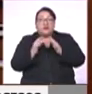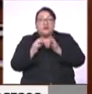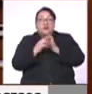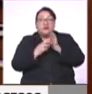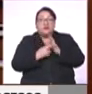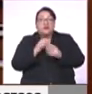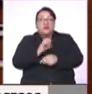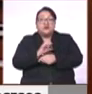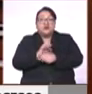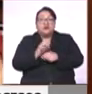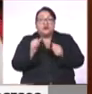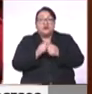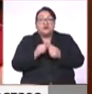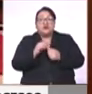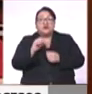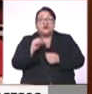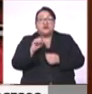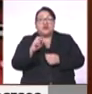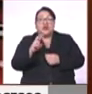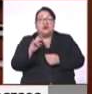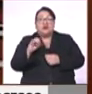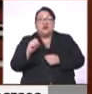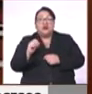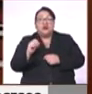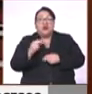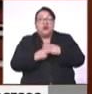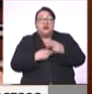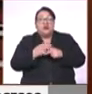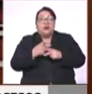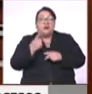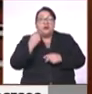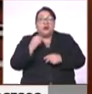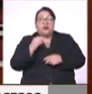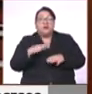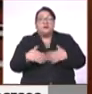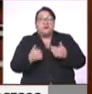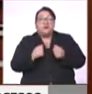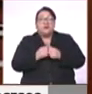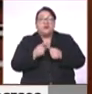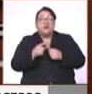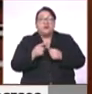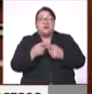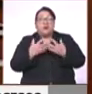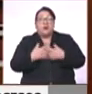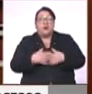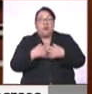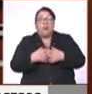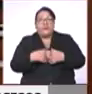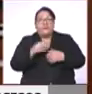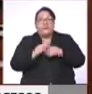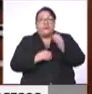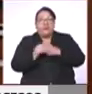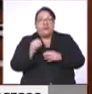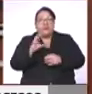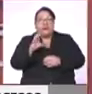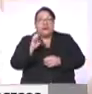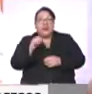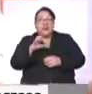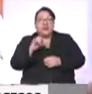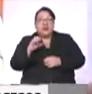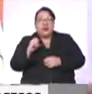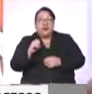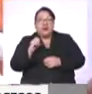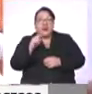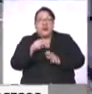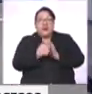capacitación con el Servicio Nacional de Capacitación para la Industria de la Construcción, SENCICO.